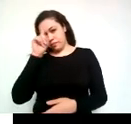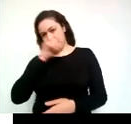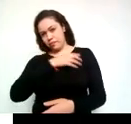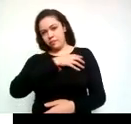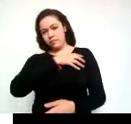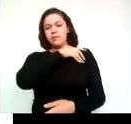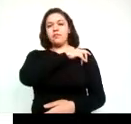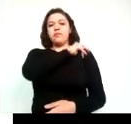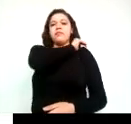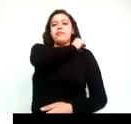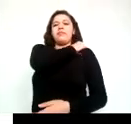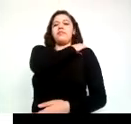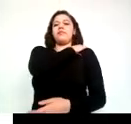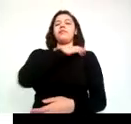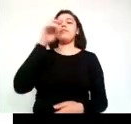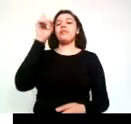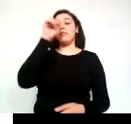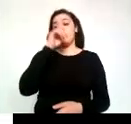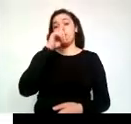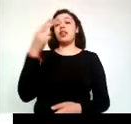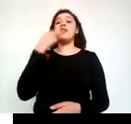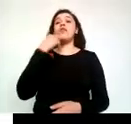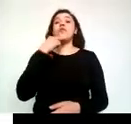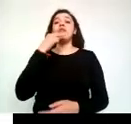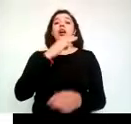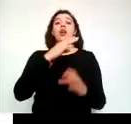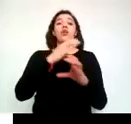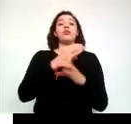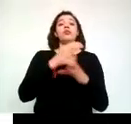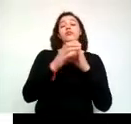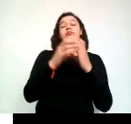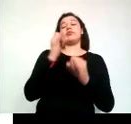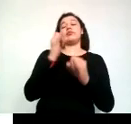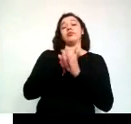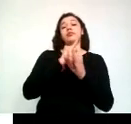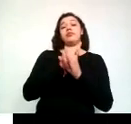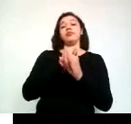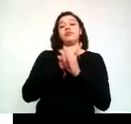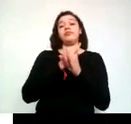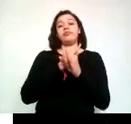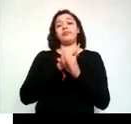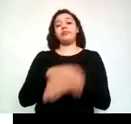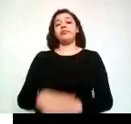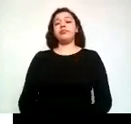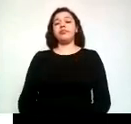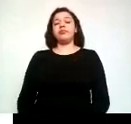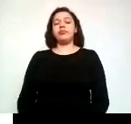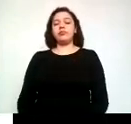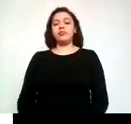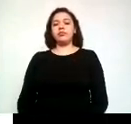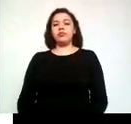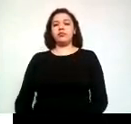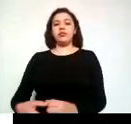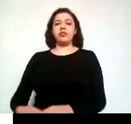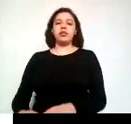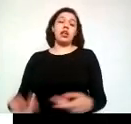usar las herramientas digitales. Para algunos de nuestros clientes